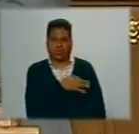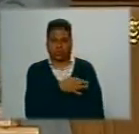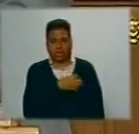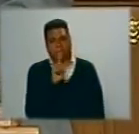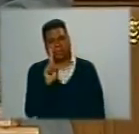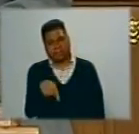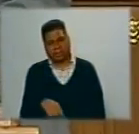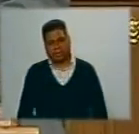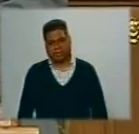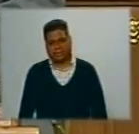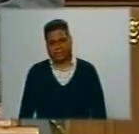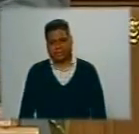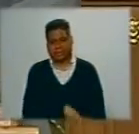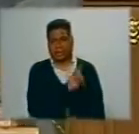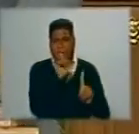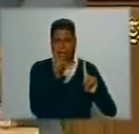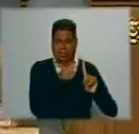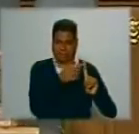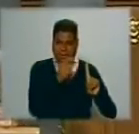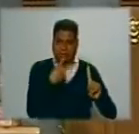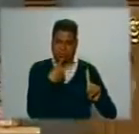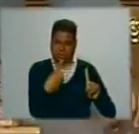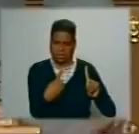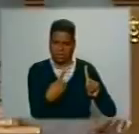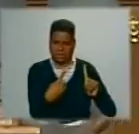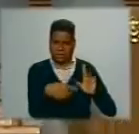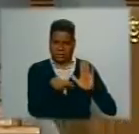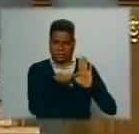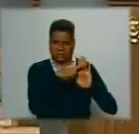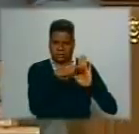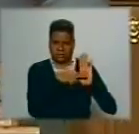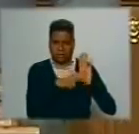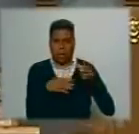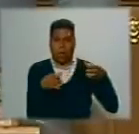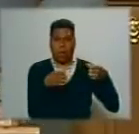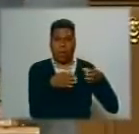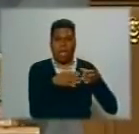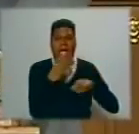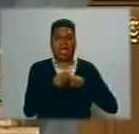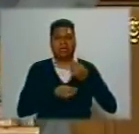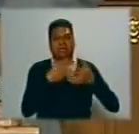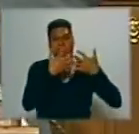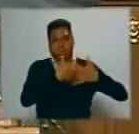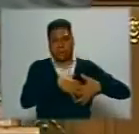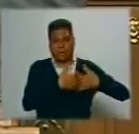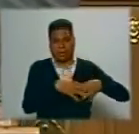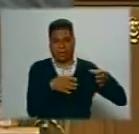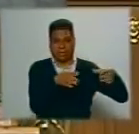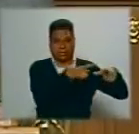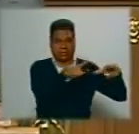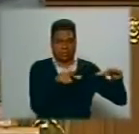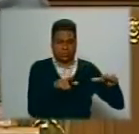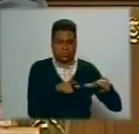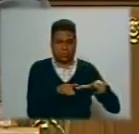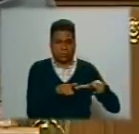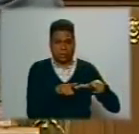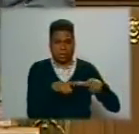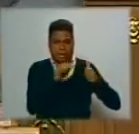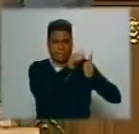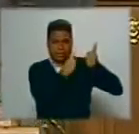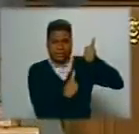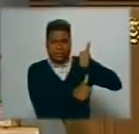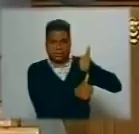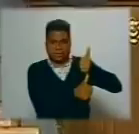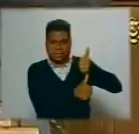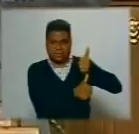primer lugar, establece un órgano rector que es la Vicepresidencia Ejecutiva de la